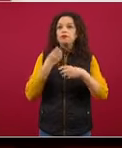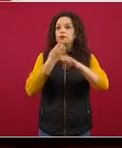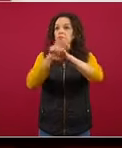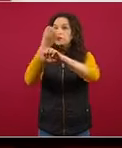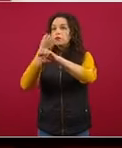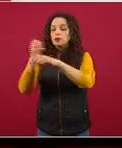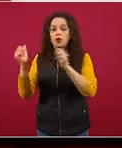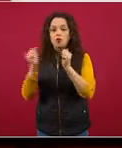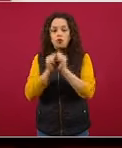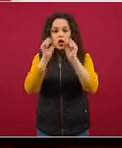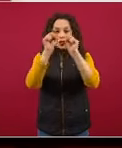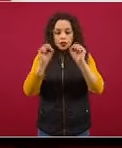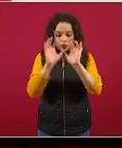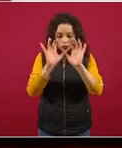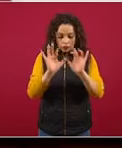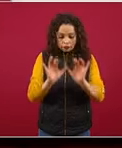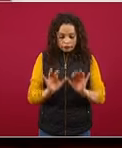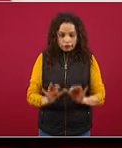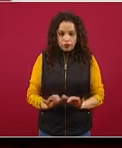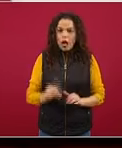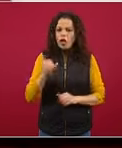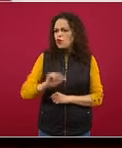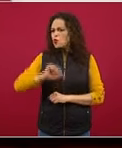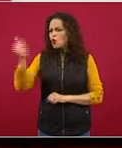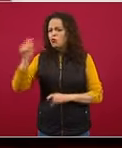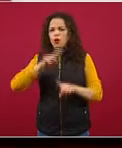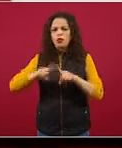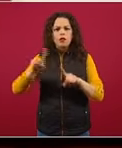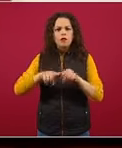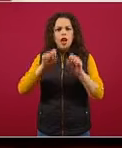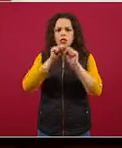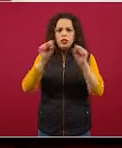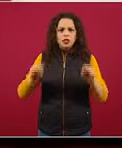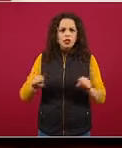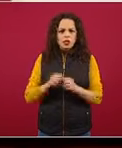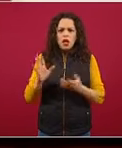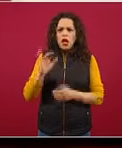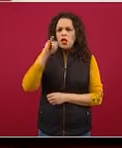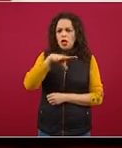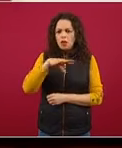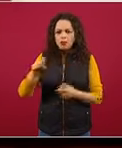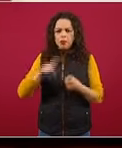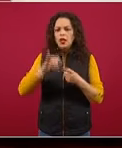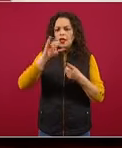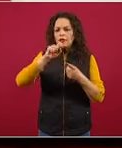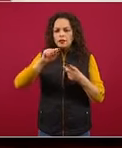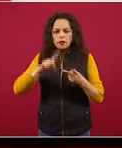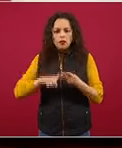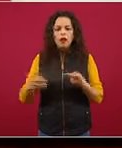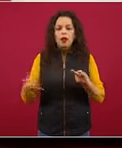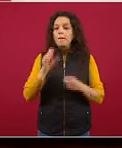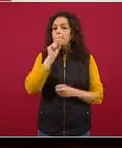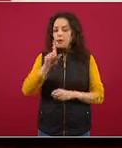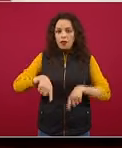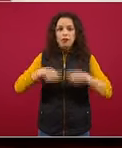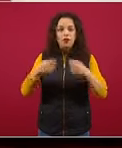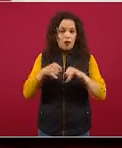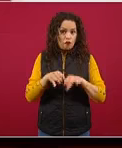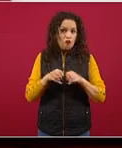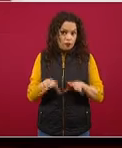salud y los diferentes sistemas de salud que tenemos. El IMSS, el ISSSTE también otorgan